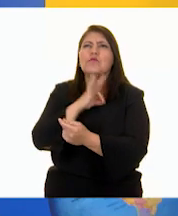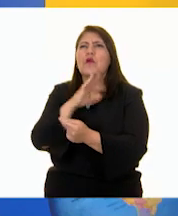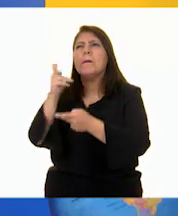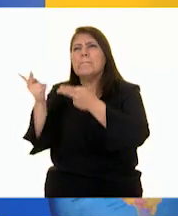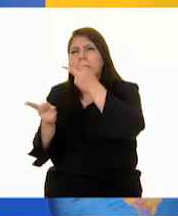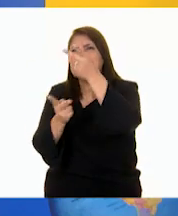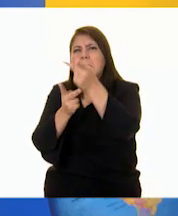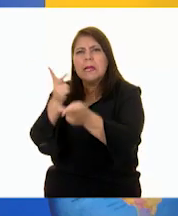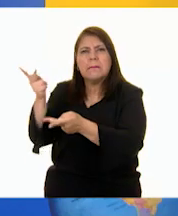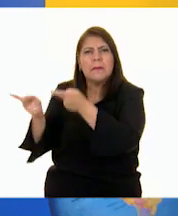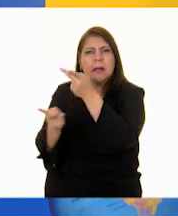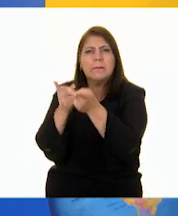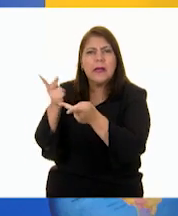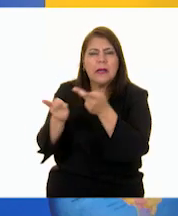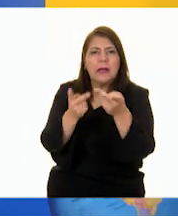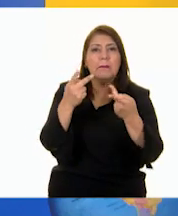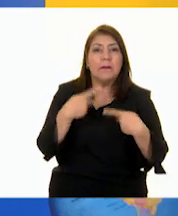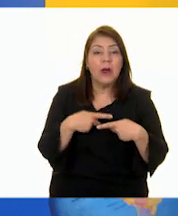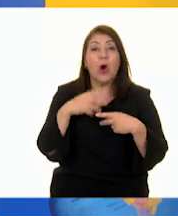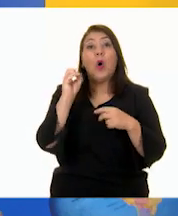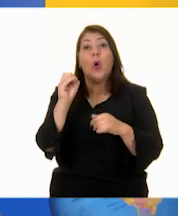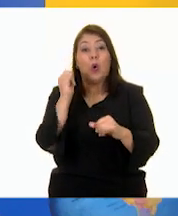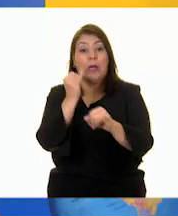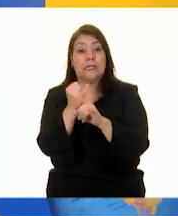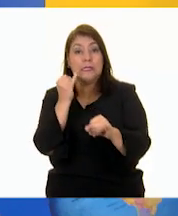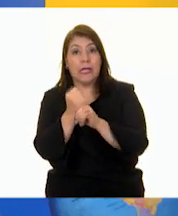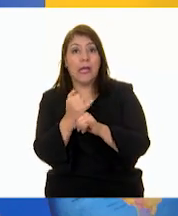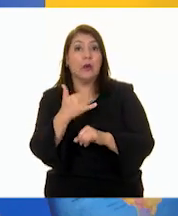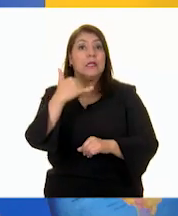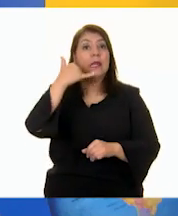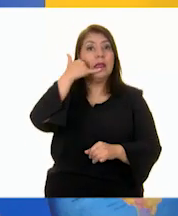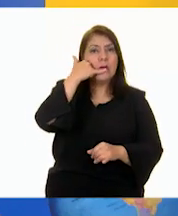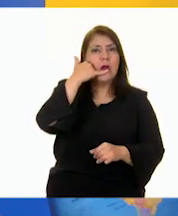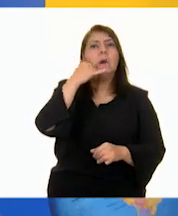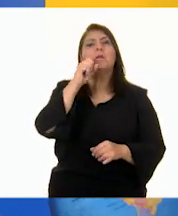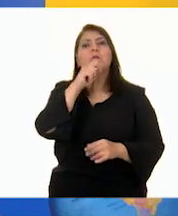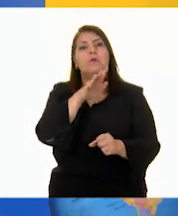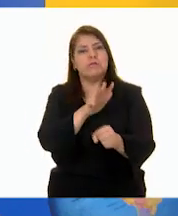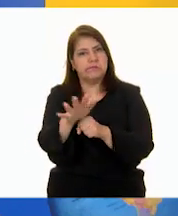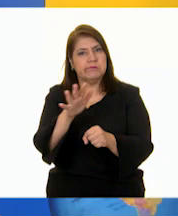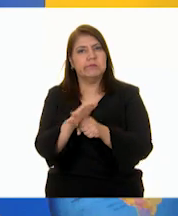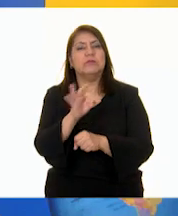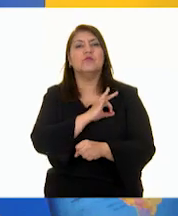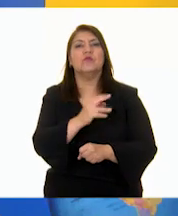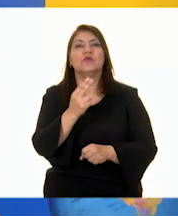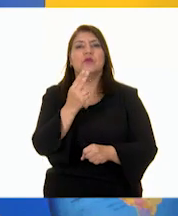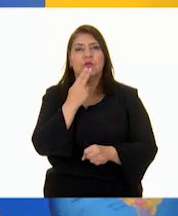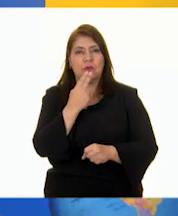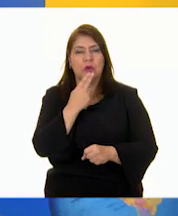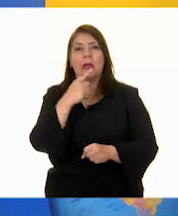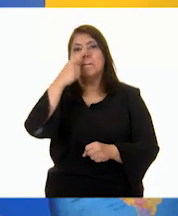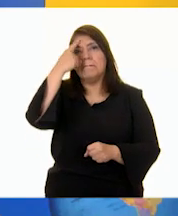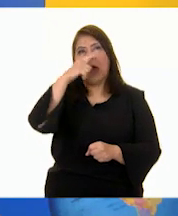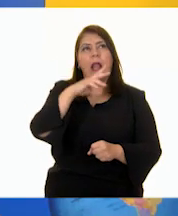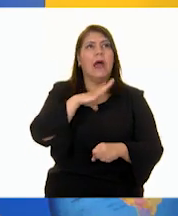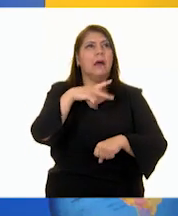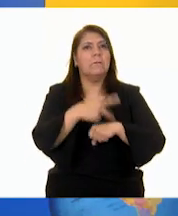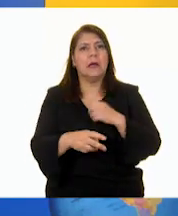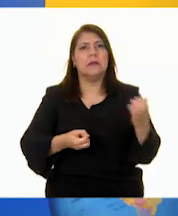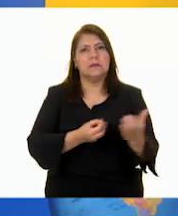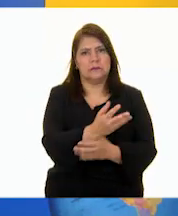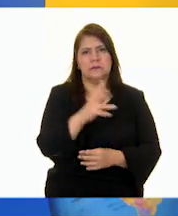encuestas. Y si tienen acceso a internet o teléfono, pueden hacer uso de estos medios sin ponerse en riesgo. En